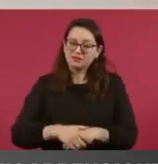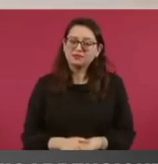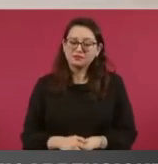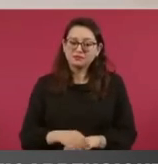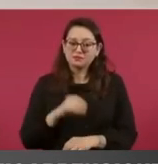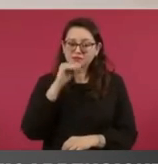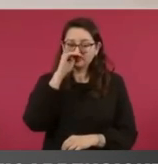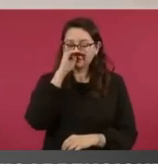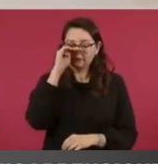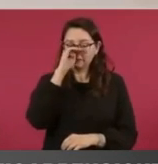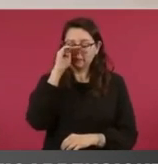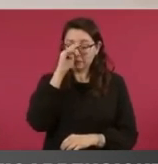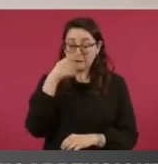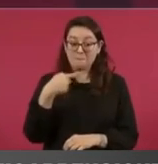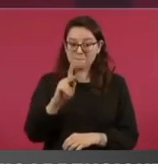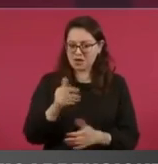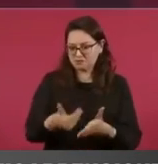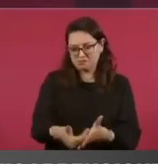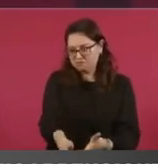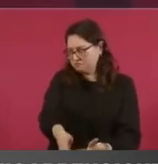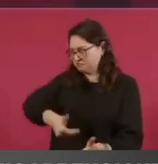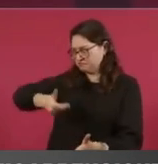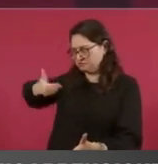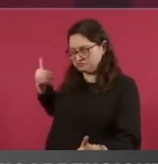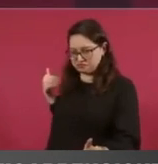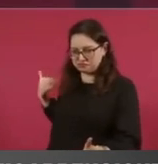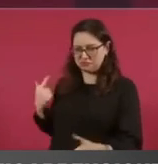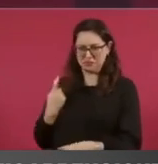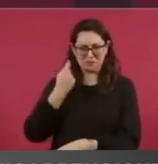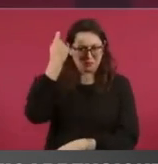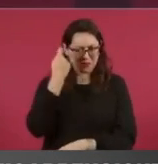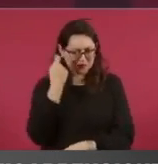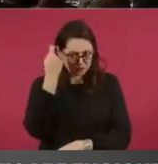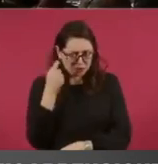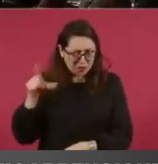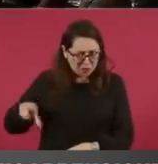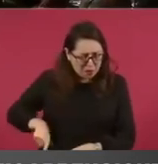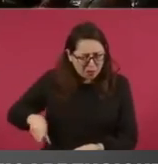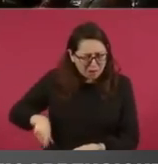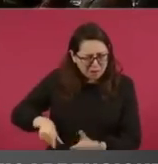Pero de entrada el gobierno no participa.